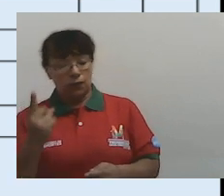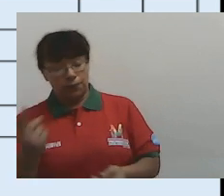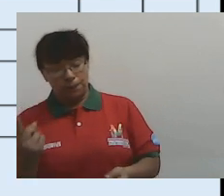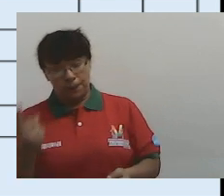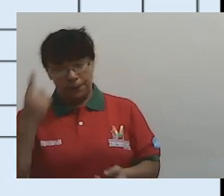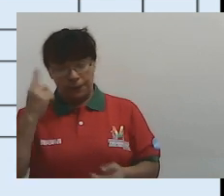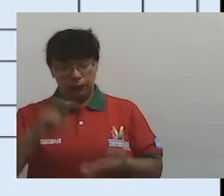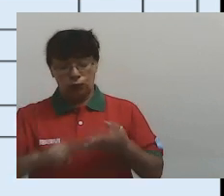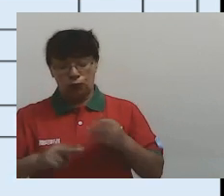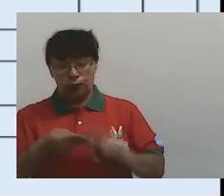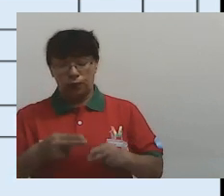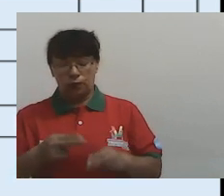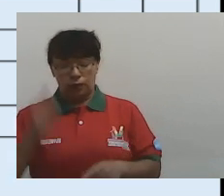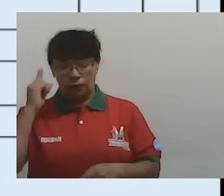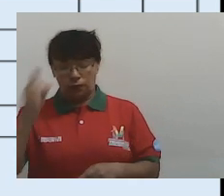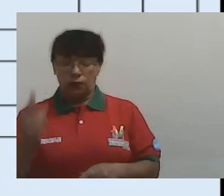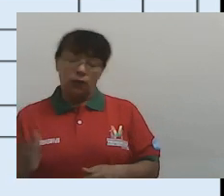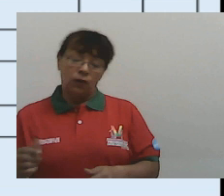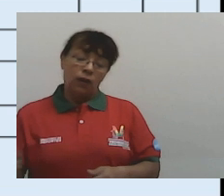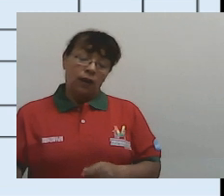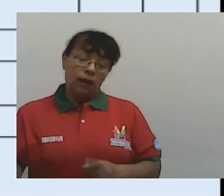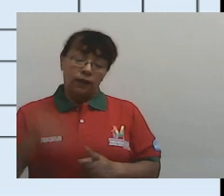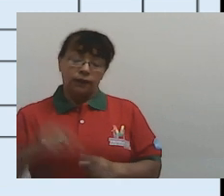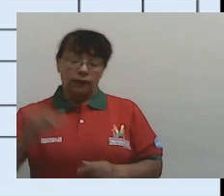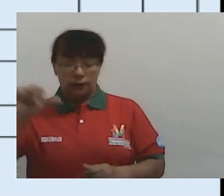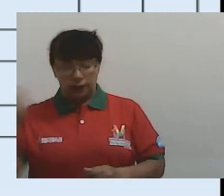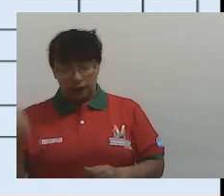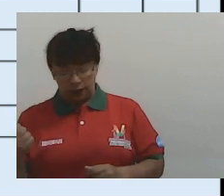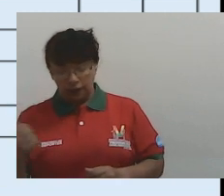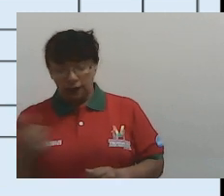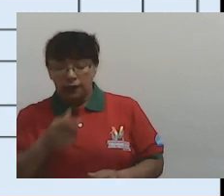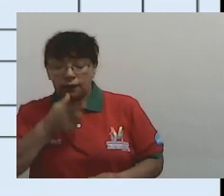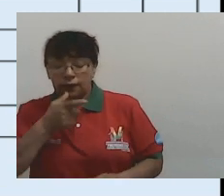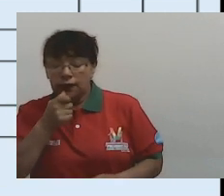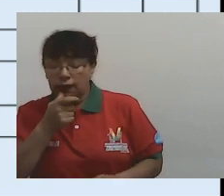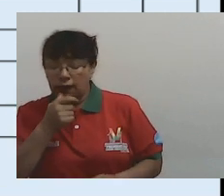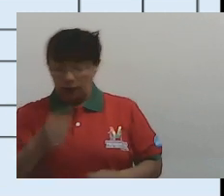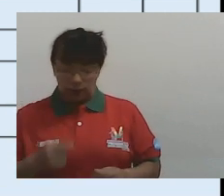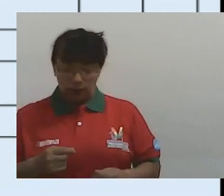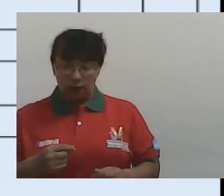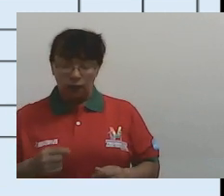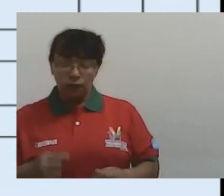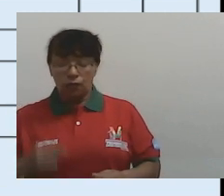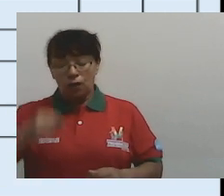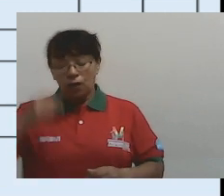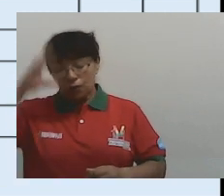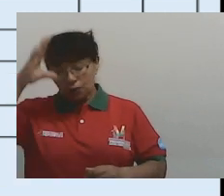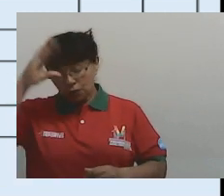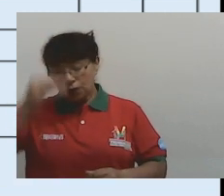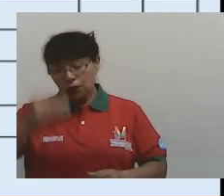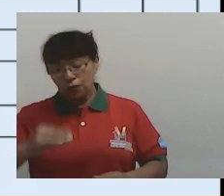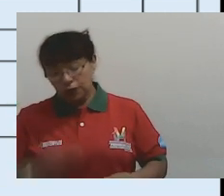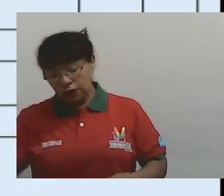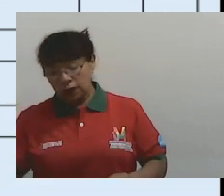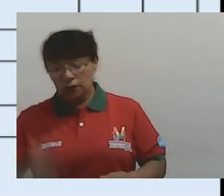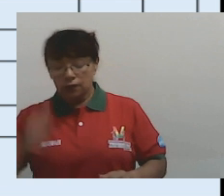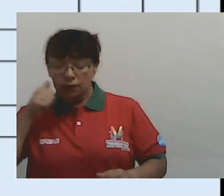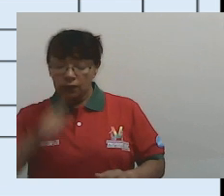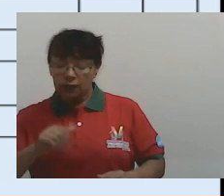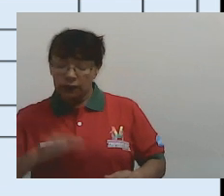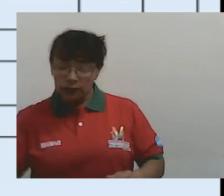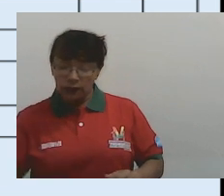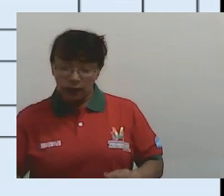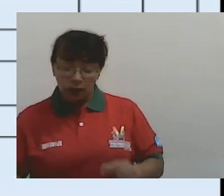su táctica, si van los chicos primero, las chicas después, si quiero poner chica, chico, intercalado, esa es